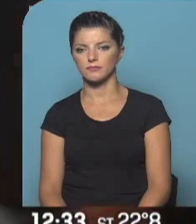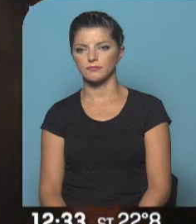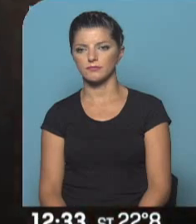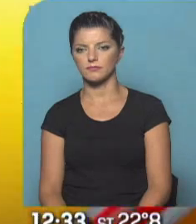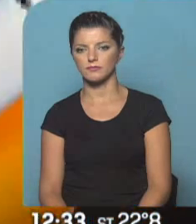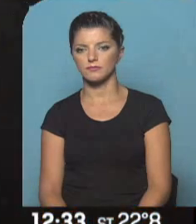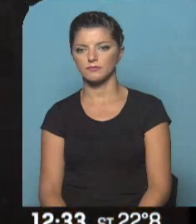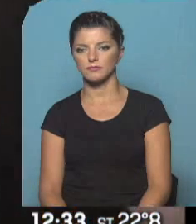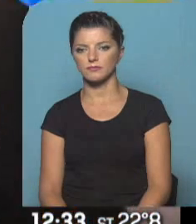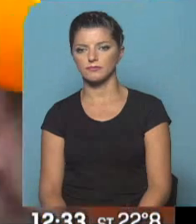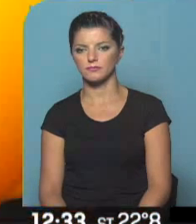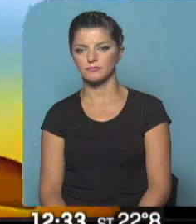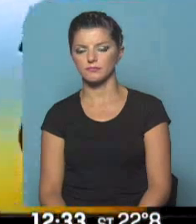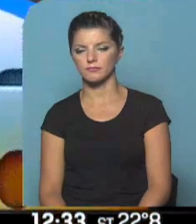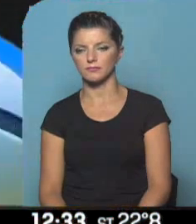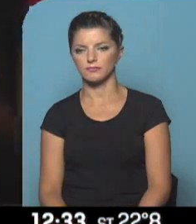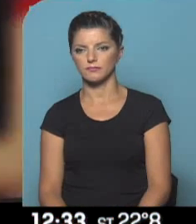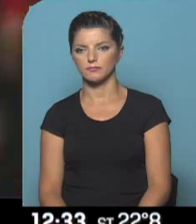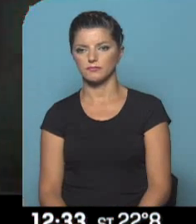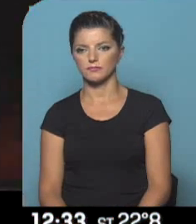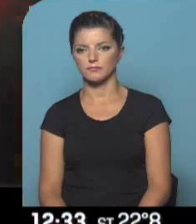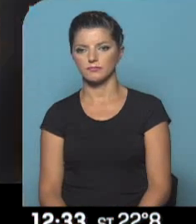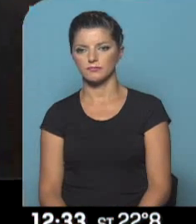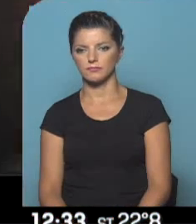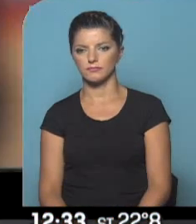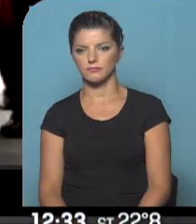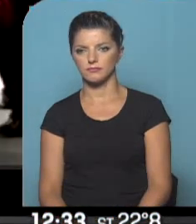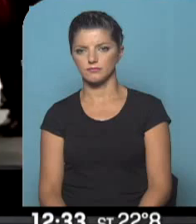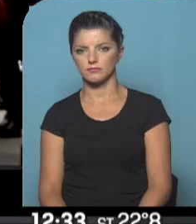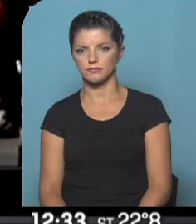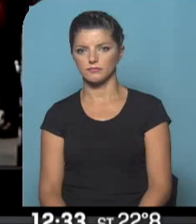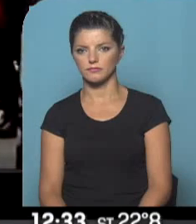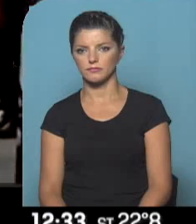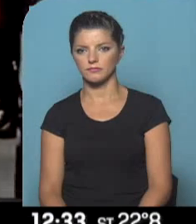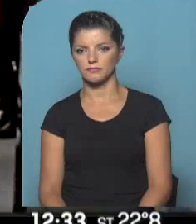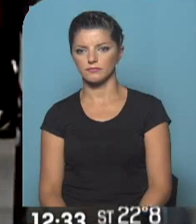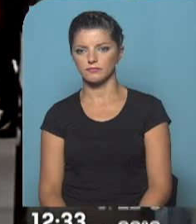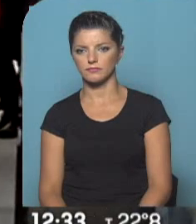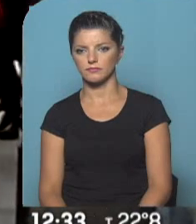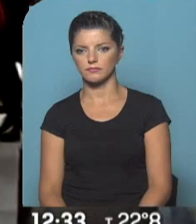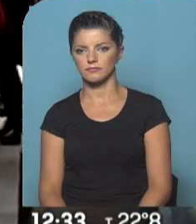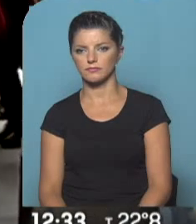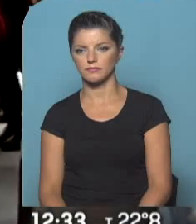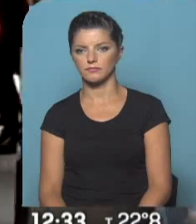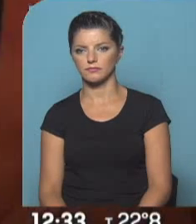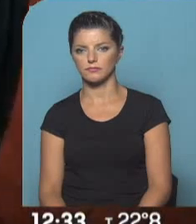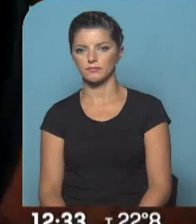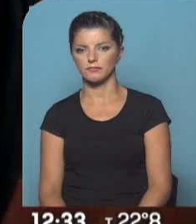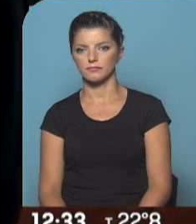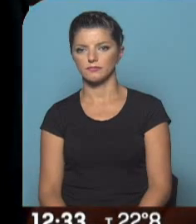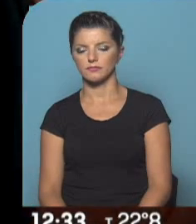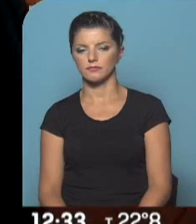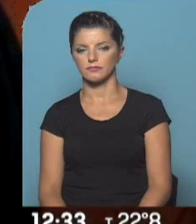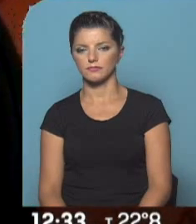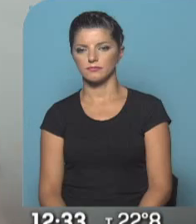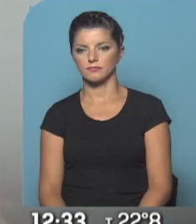olvidados. Un grupo que, como ve, no está alegre. Esperaban más por parte del gobierno. Son la clase media y cada día les toca la parte difícil.